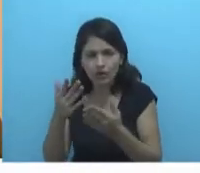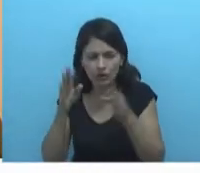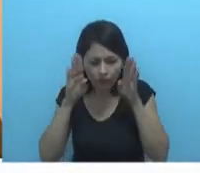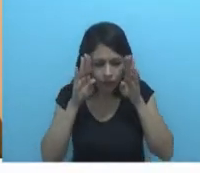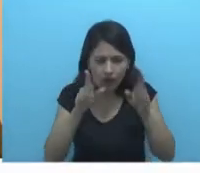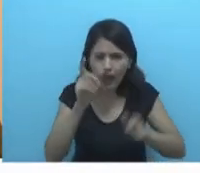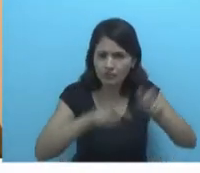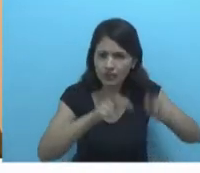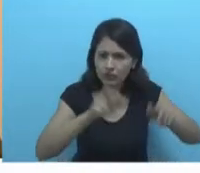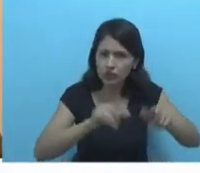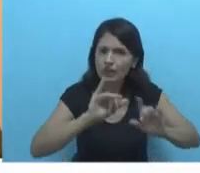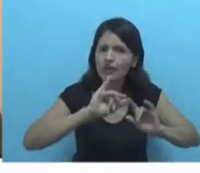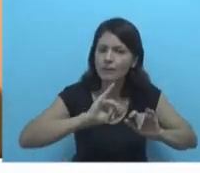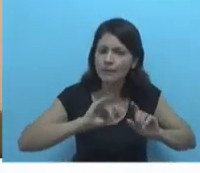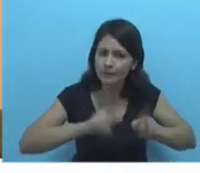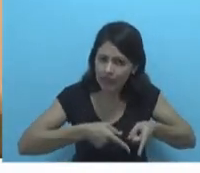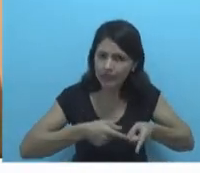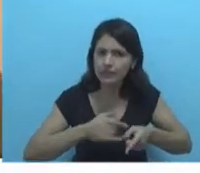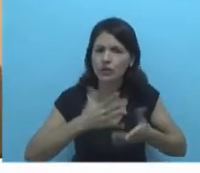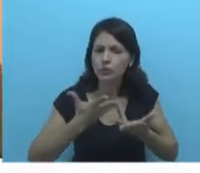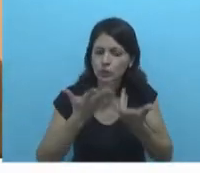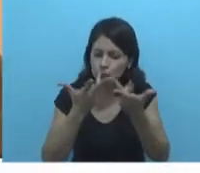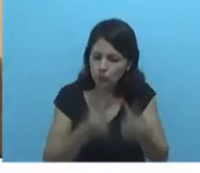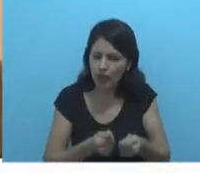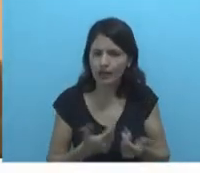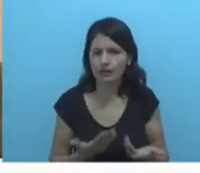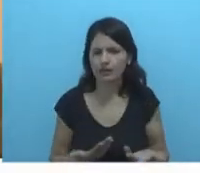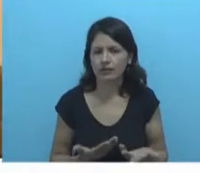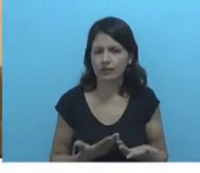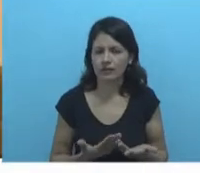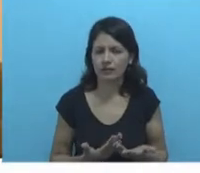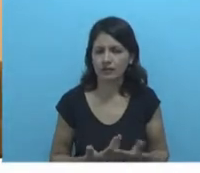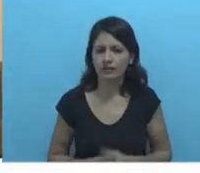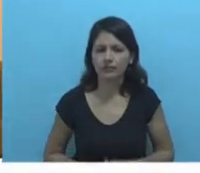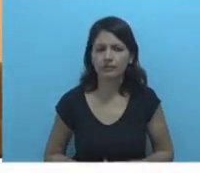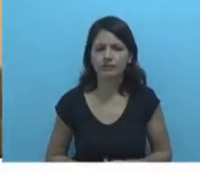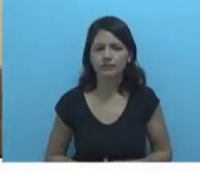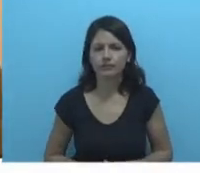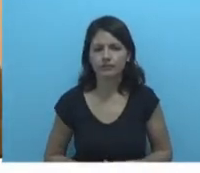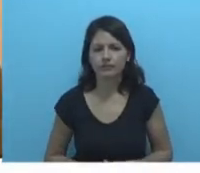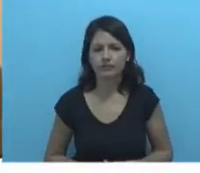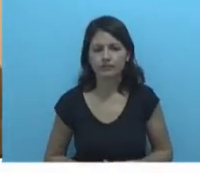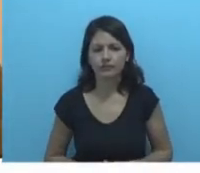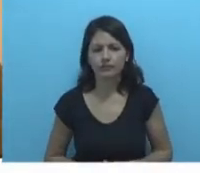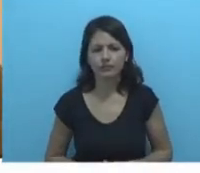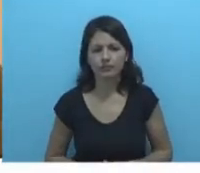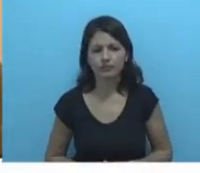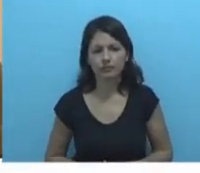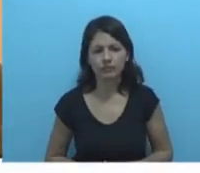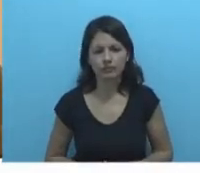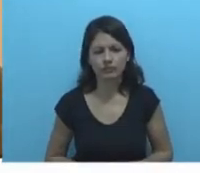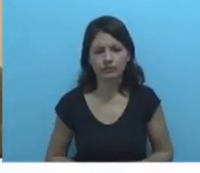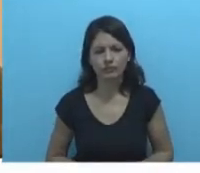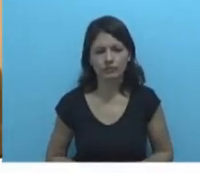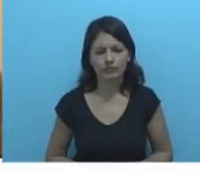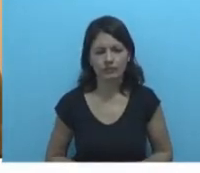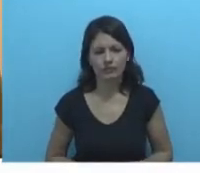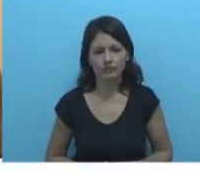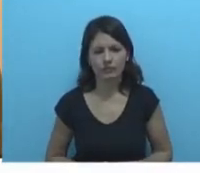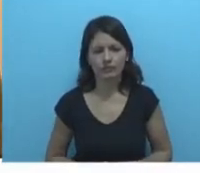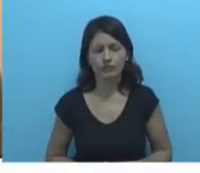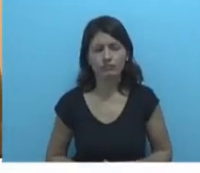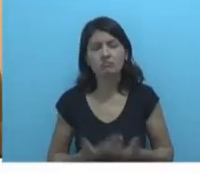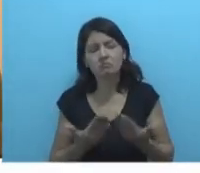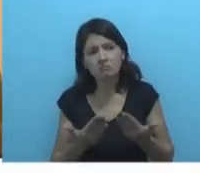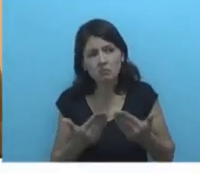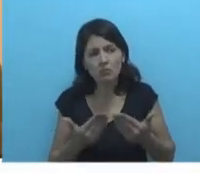los precios a nivel general, o más del doble. Por eso nos acompañamos. A lo mejor la medida fue extrema,